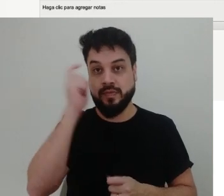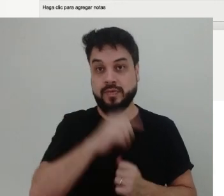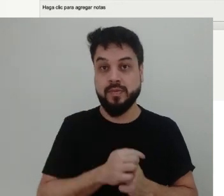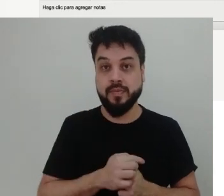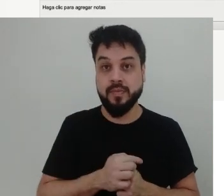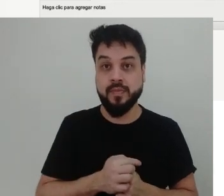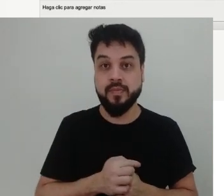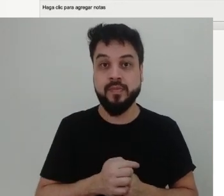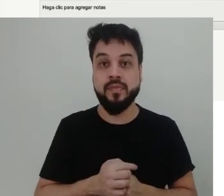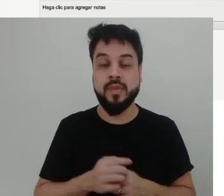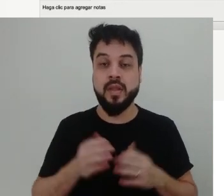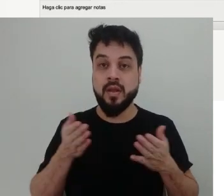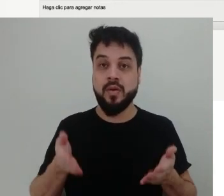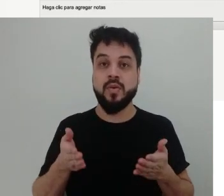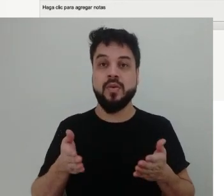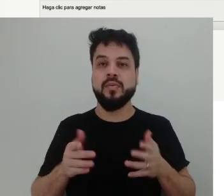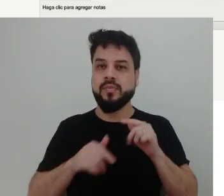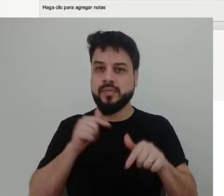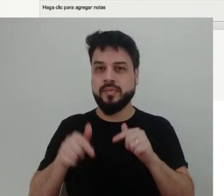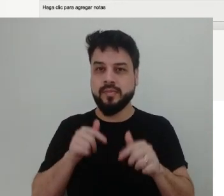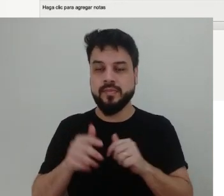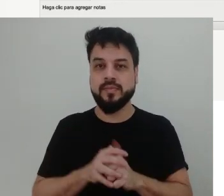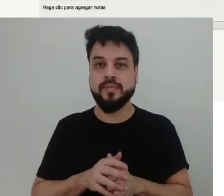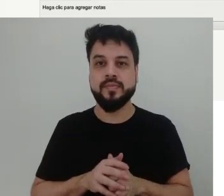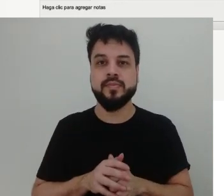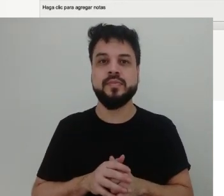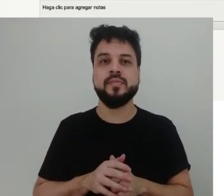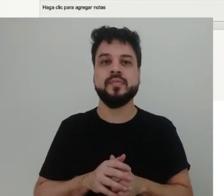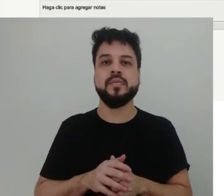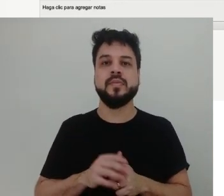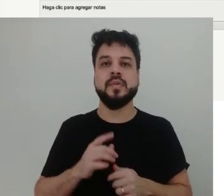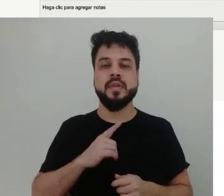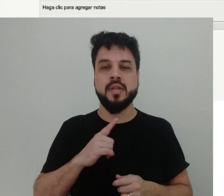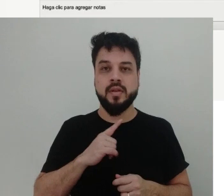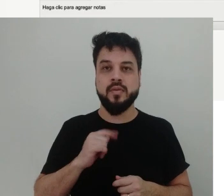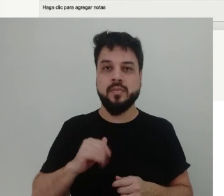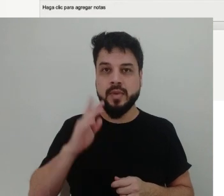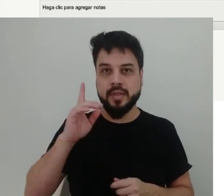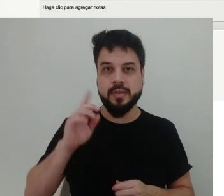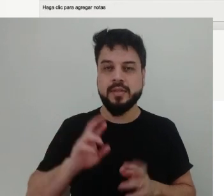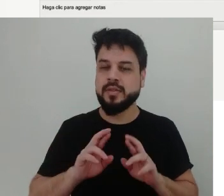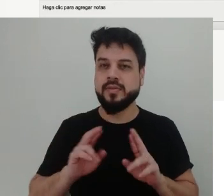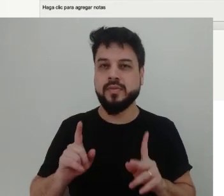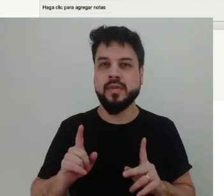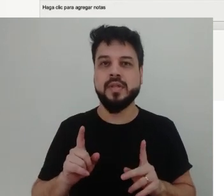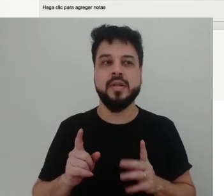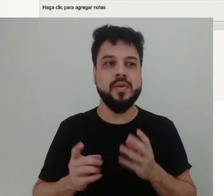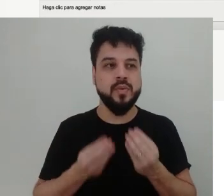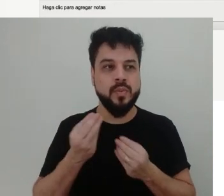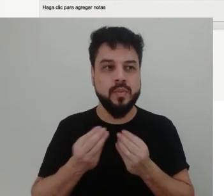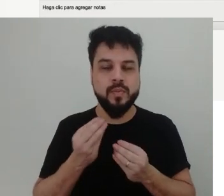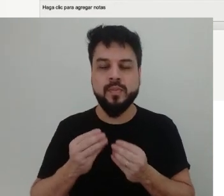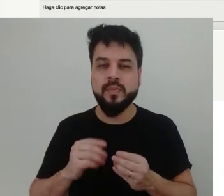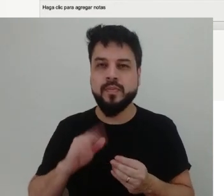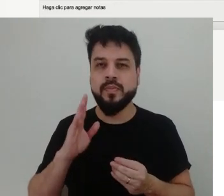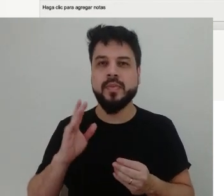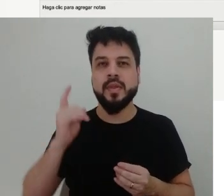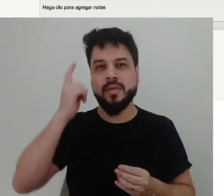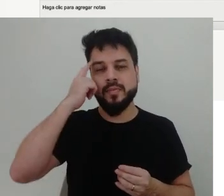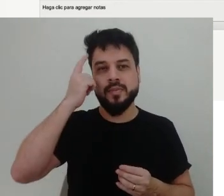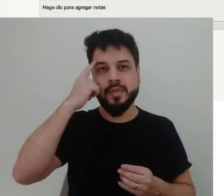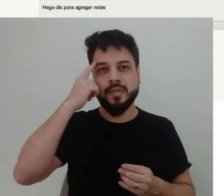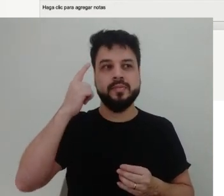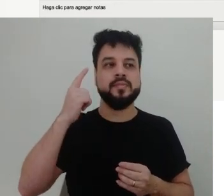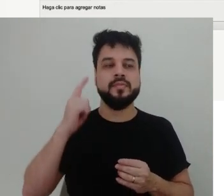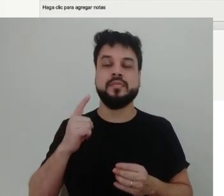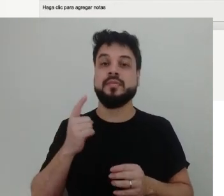de llevar la ciencia a los diferentes lugares también es posible y es necesario, o solo es posible, no sé si